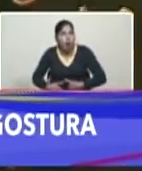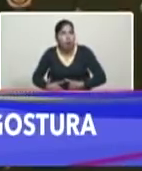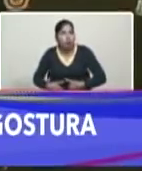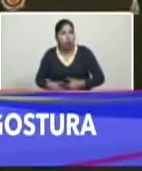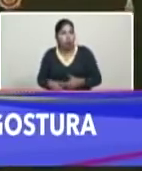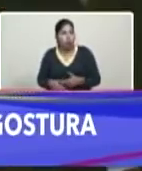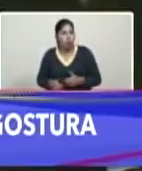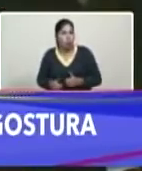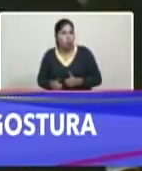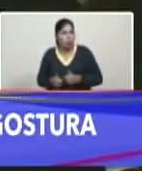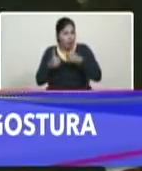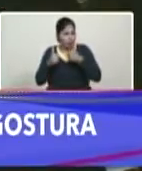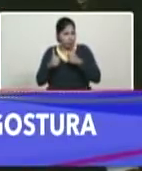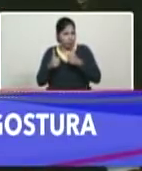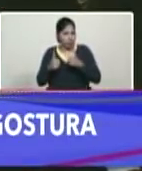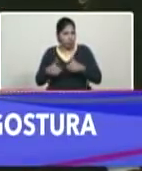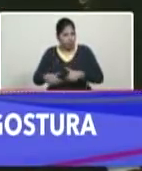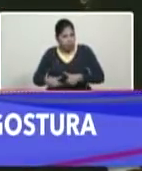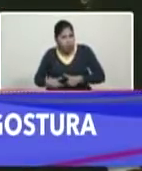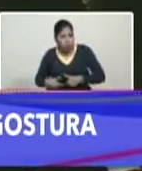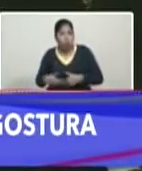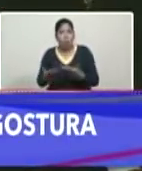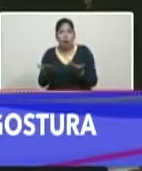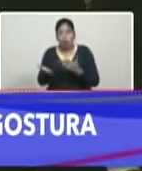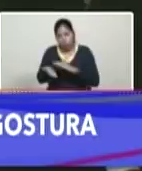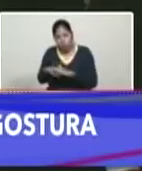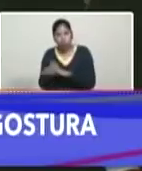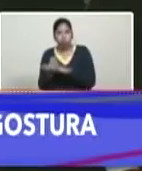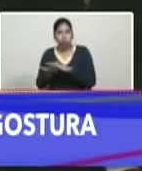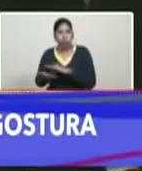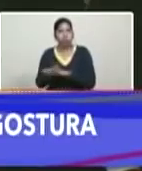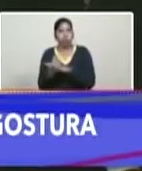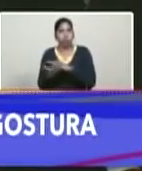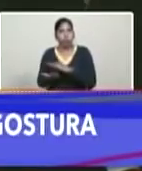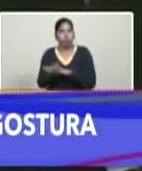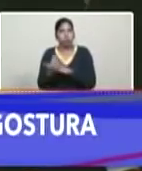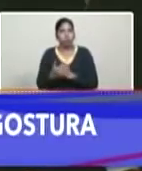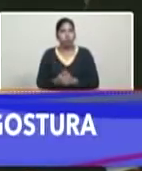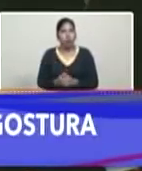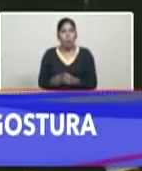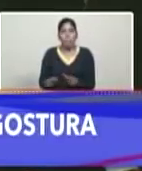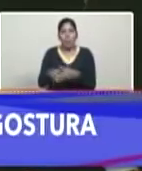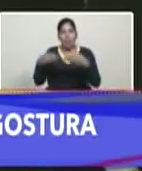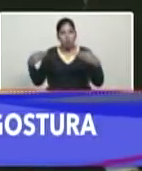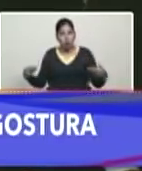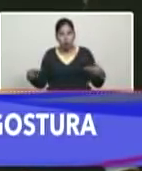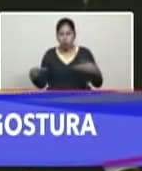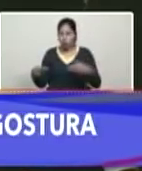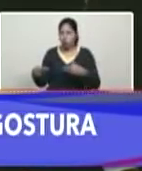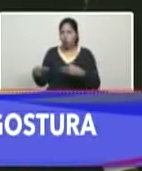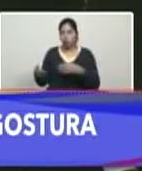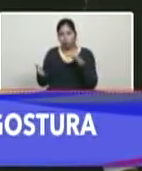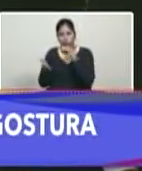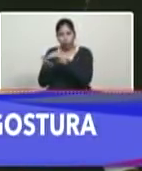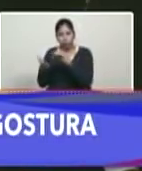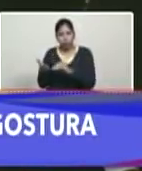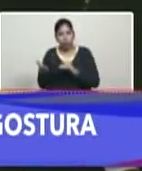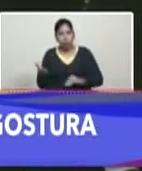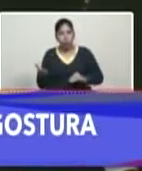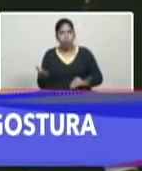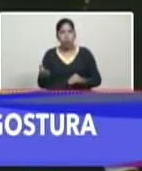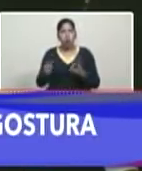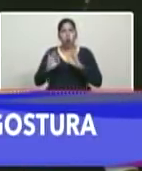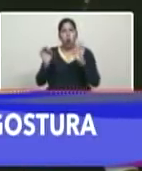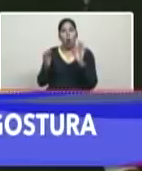extraordinario para reproducir vía periódico, vía revista o vía libros